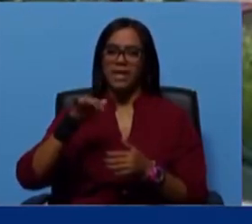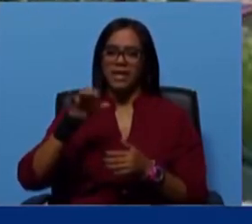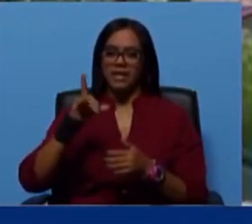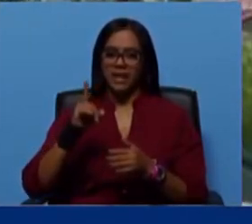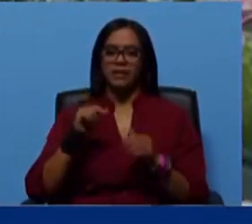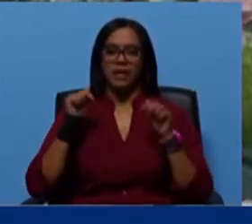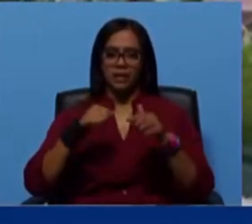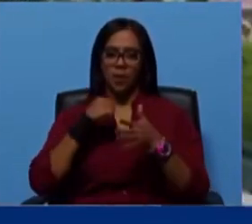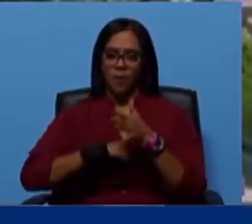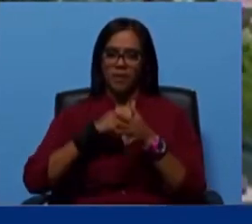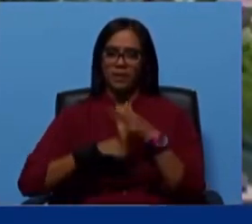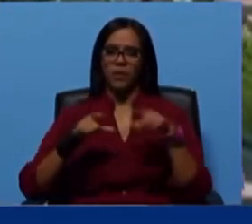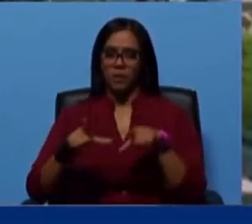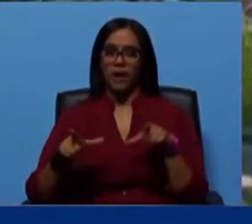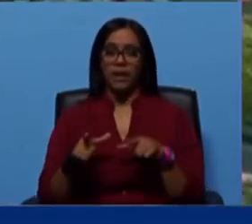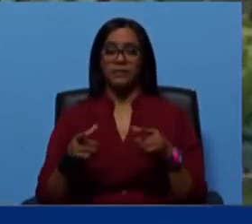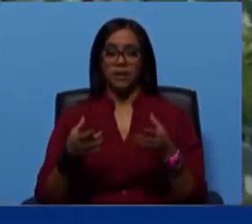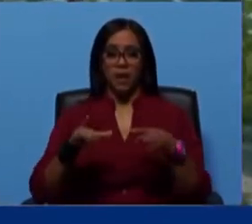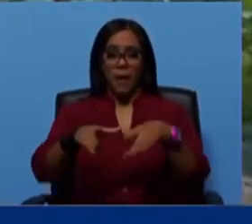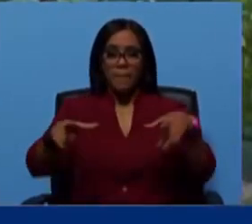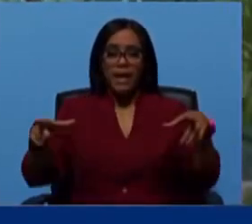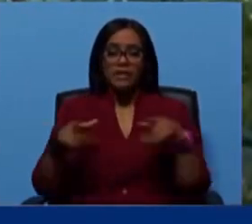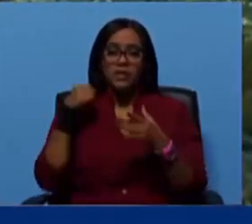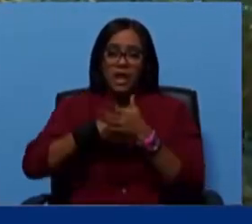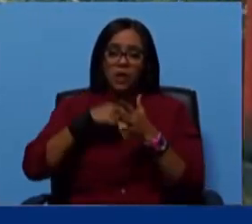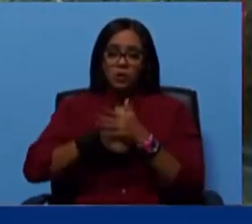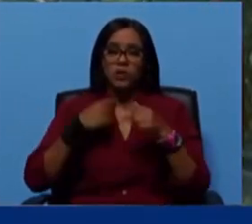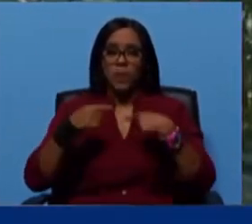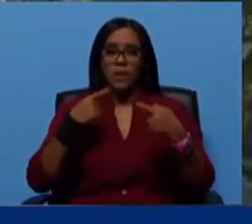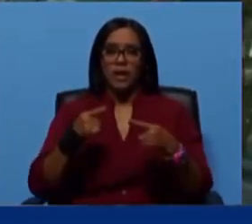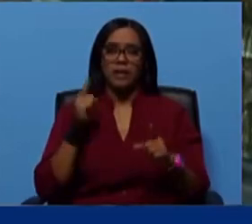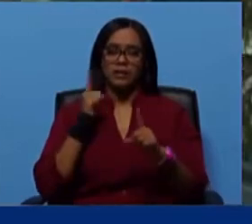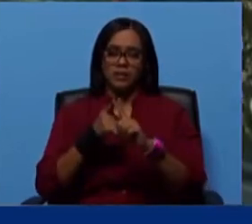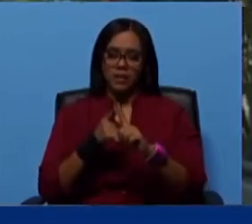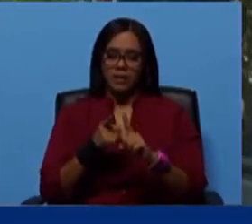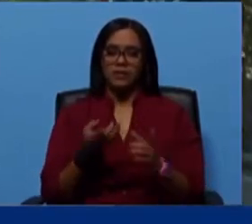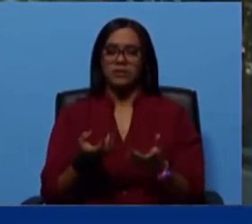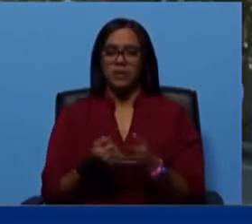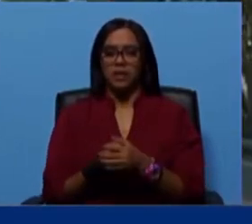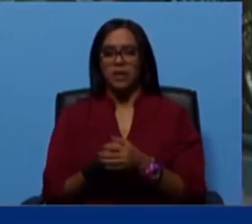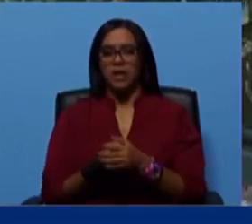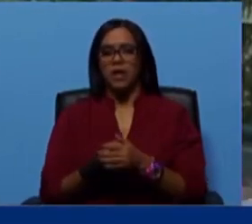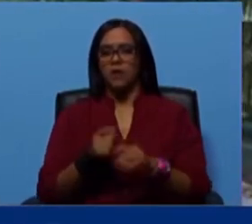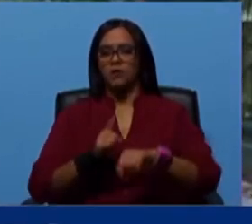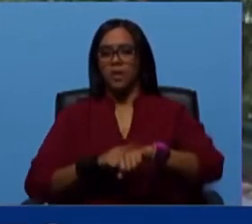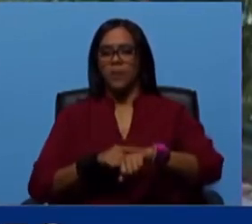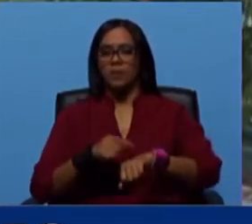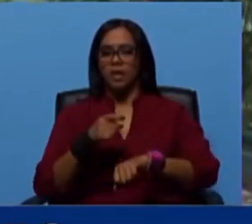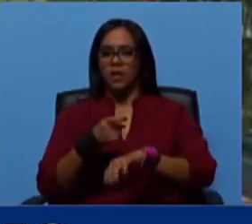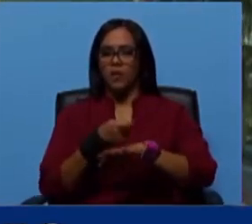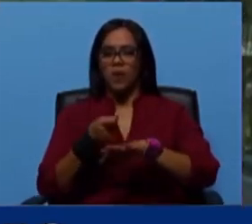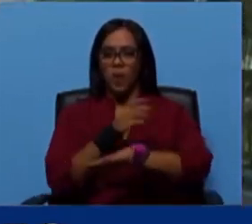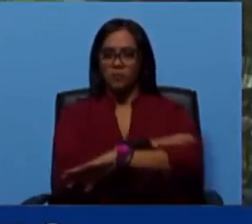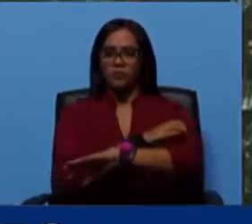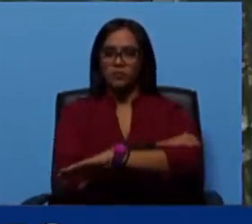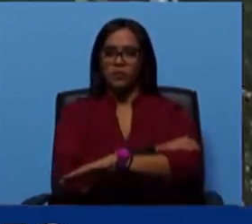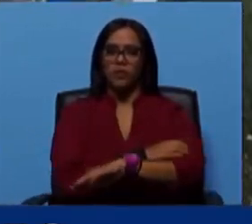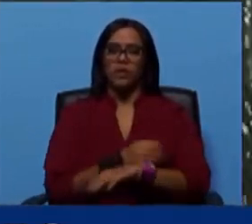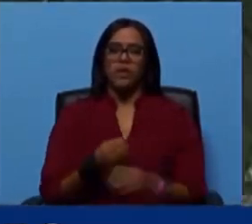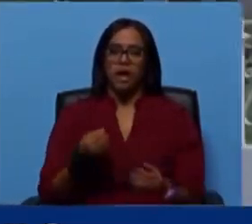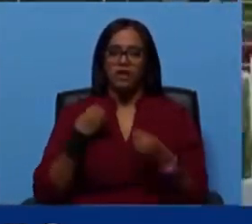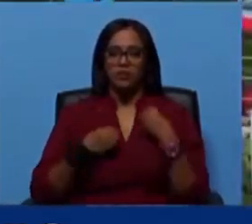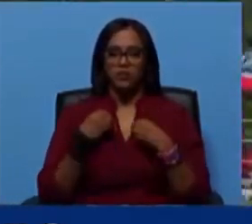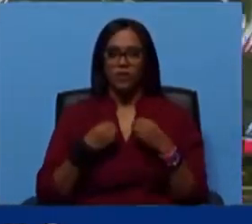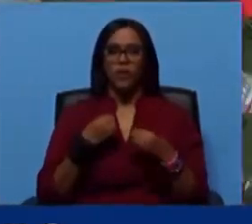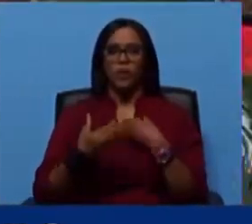sido escenario de las luchas populares durante la época de la Cuarta República. Y que, bueno, como ustedes han visto, ha venido sufriendo un proceso